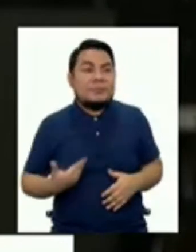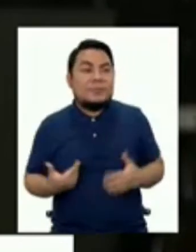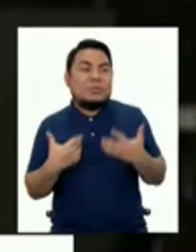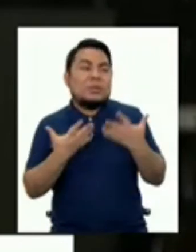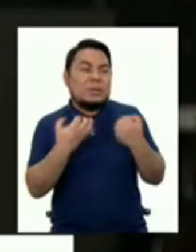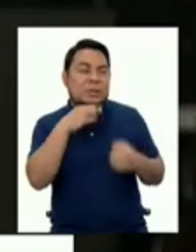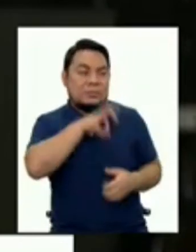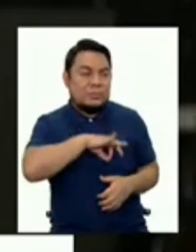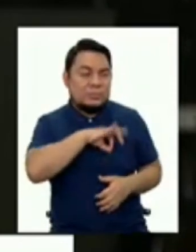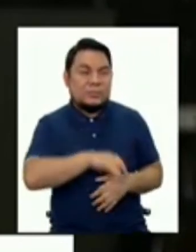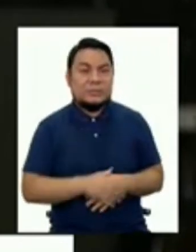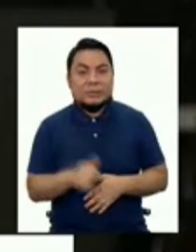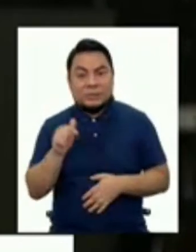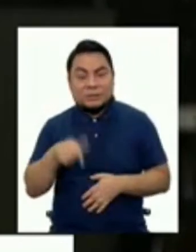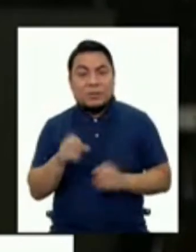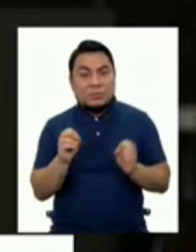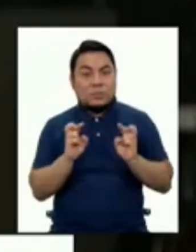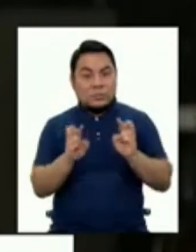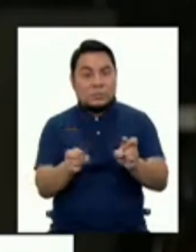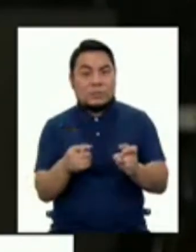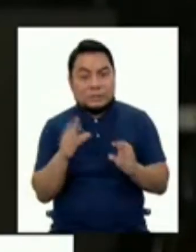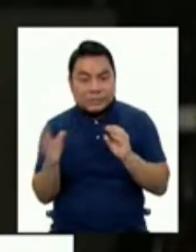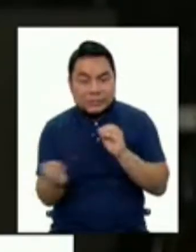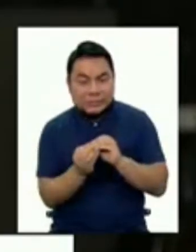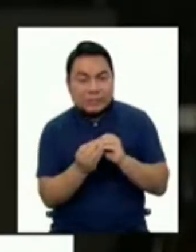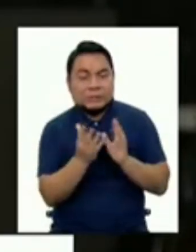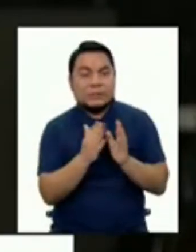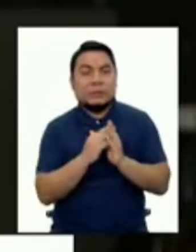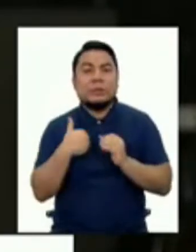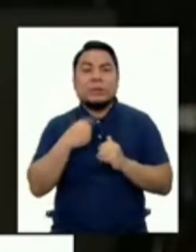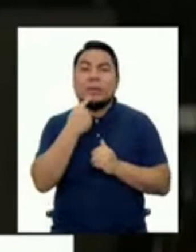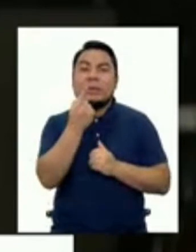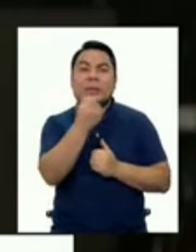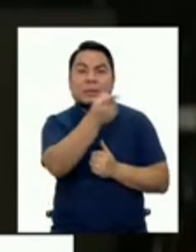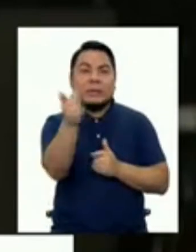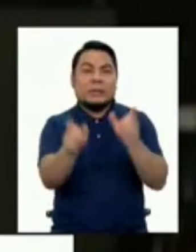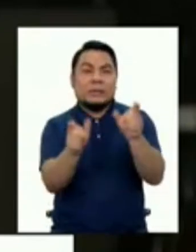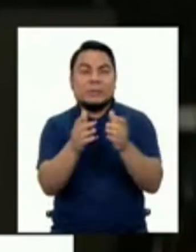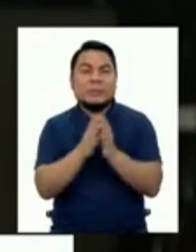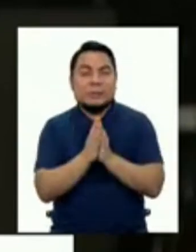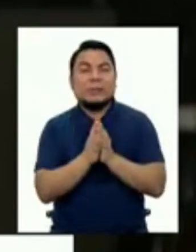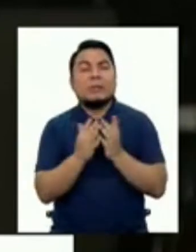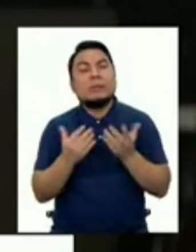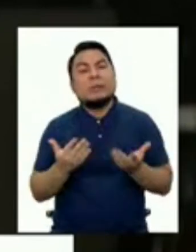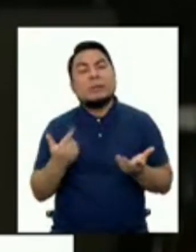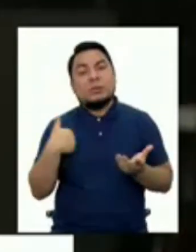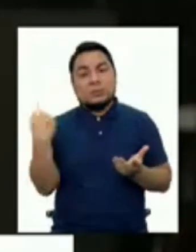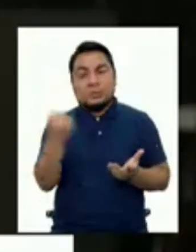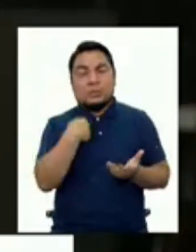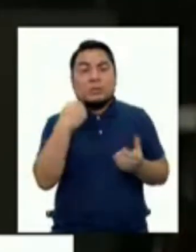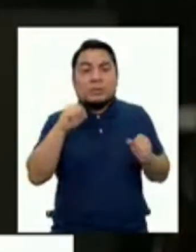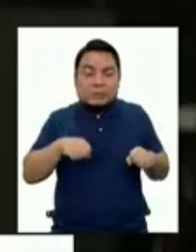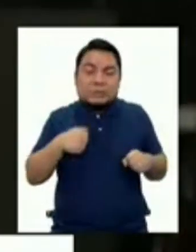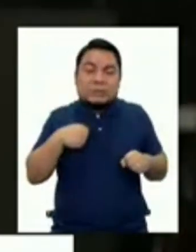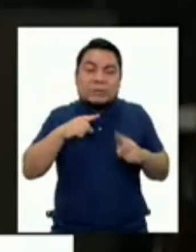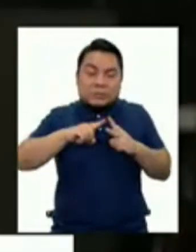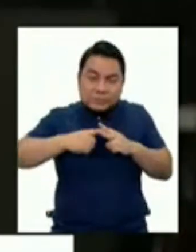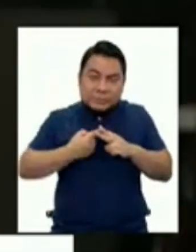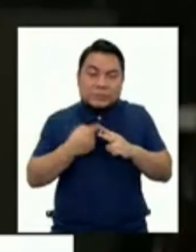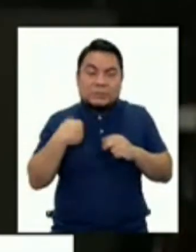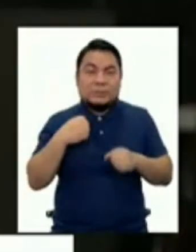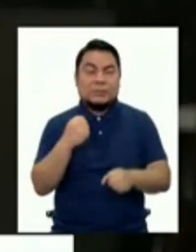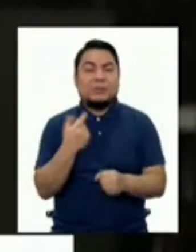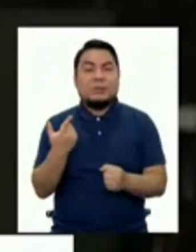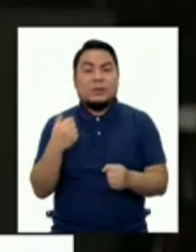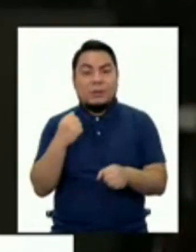aprovechar esta oportunidad adicionalmente y dirigirme a la población que nosotros, así como estamos empezando la